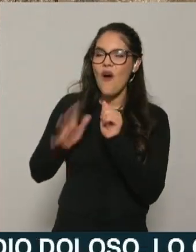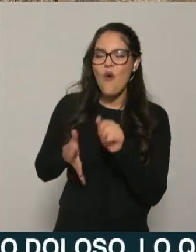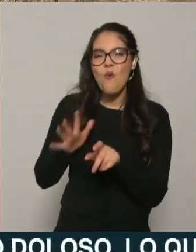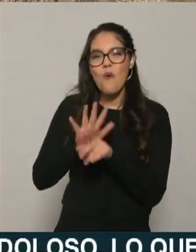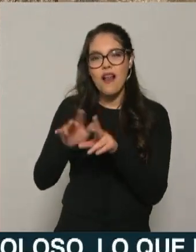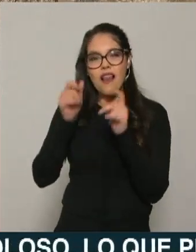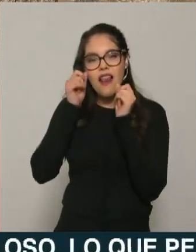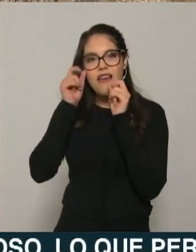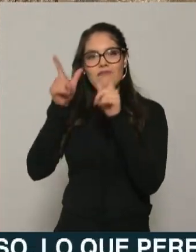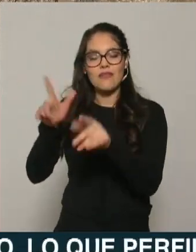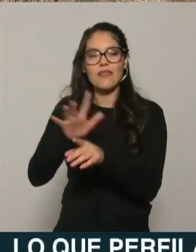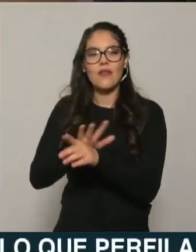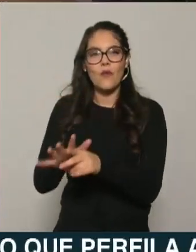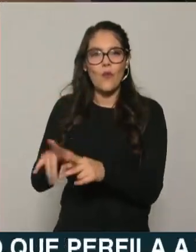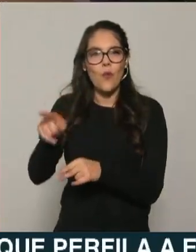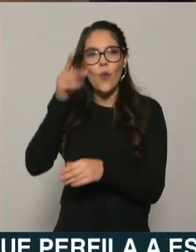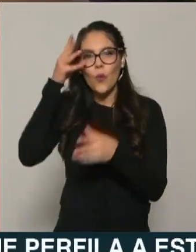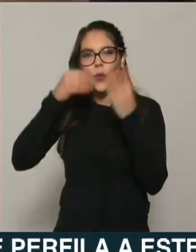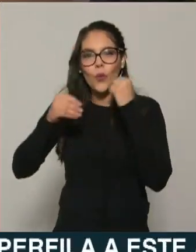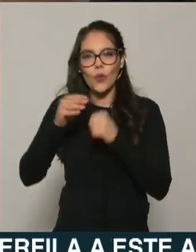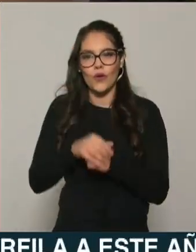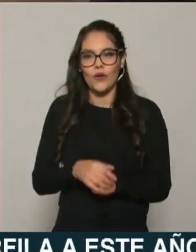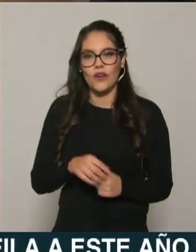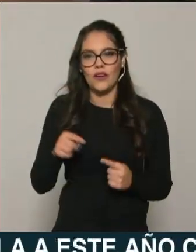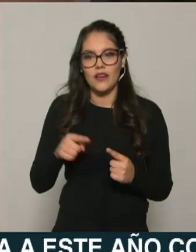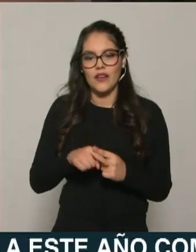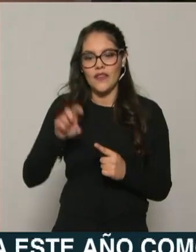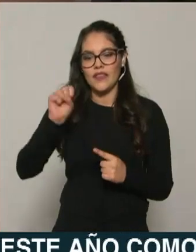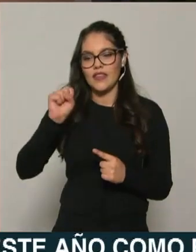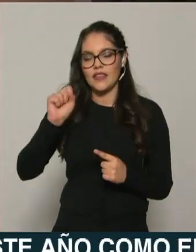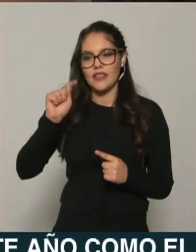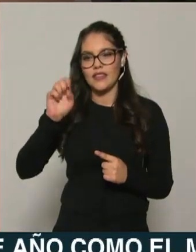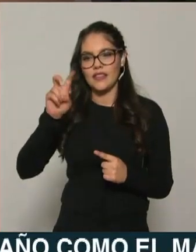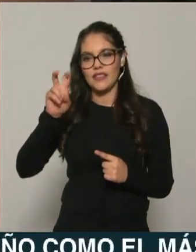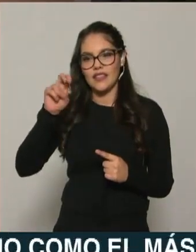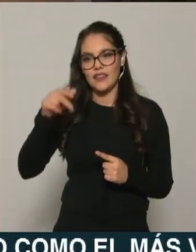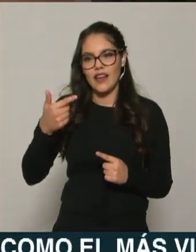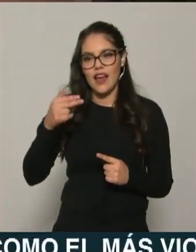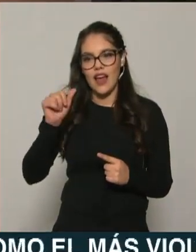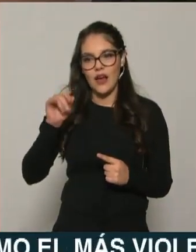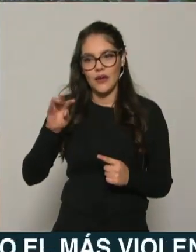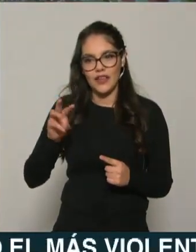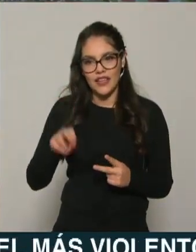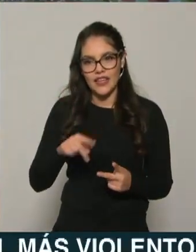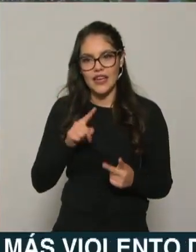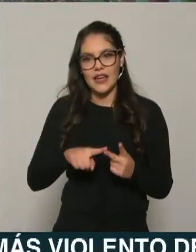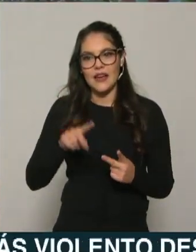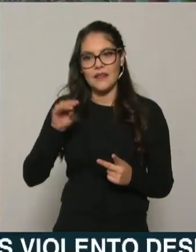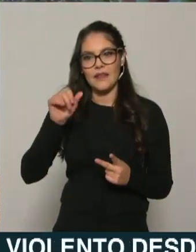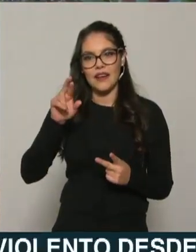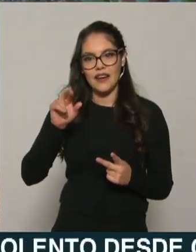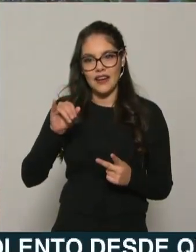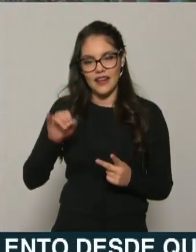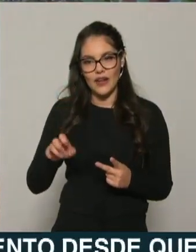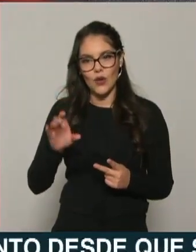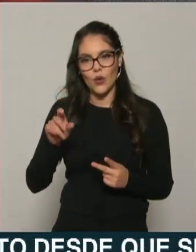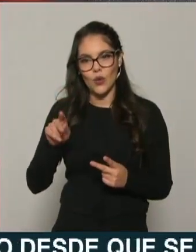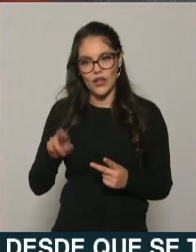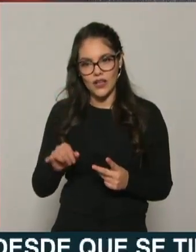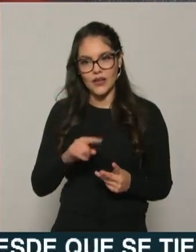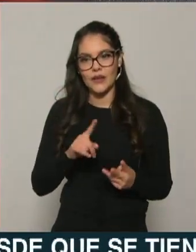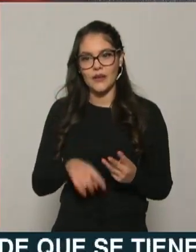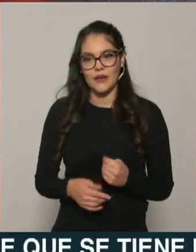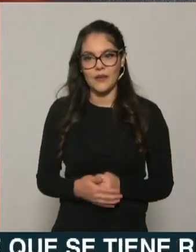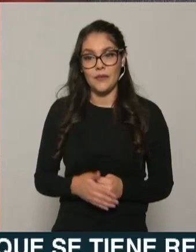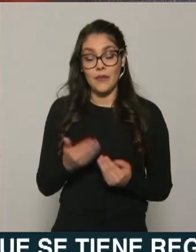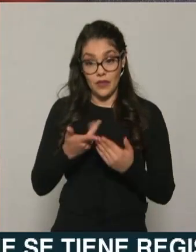admiras? ¿Quién te inspira a llenarte de tanto conocimiento? A Stephen Hawking y a Bernstein y a Madame Curie. Oye, Nayeli, actualmente ella estudia,